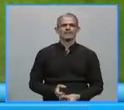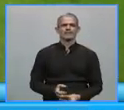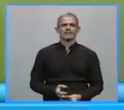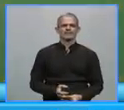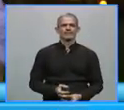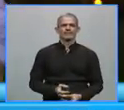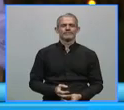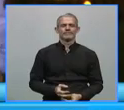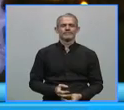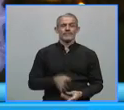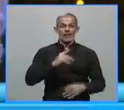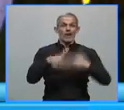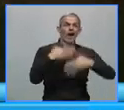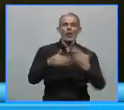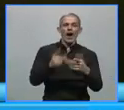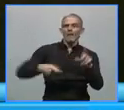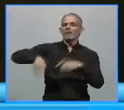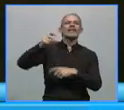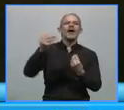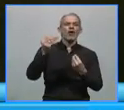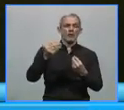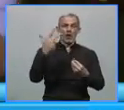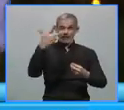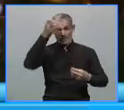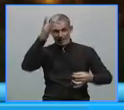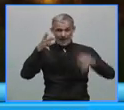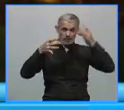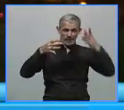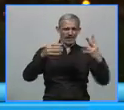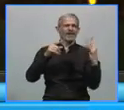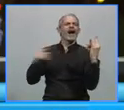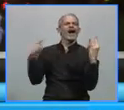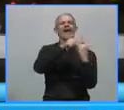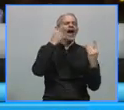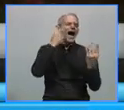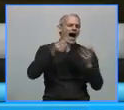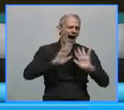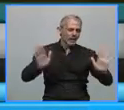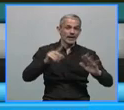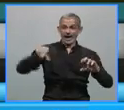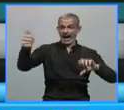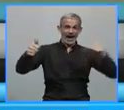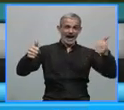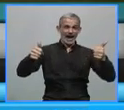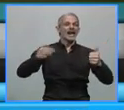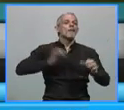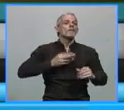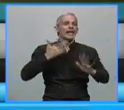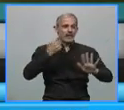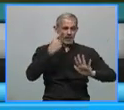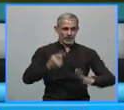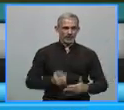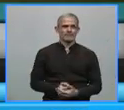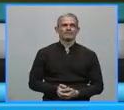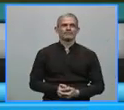todos vamos a jugar vamos a patear tres penales tres mini penales cada uno y el que gana se va a llevar un